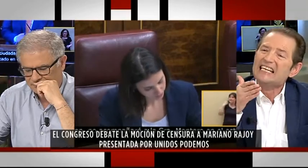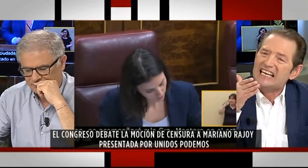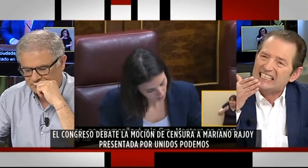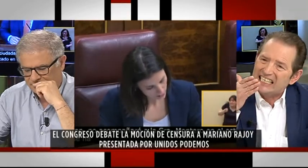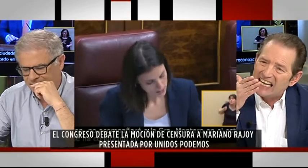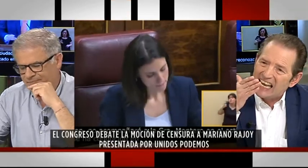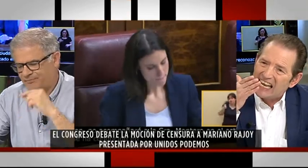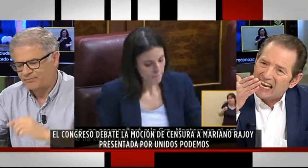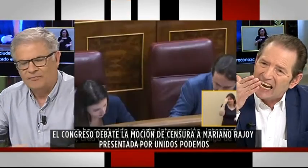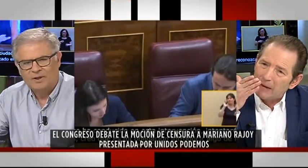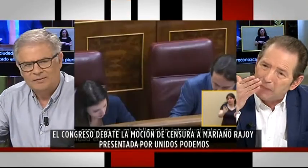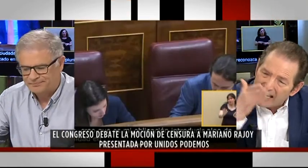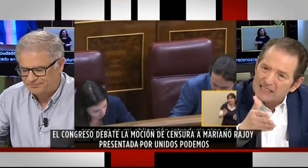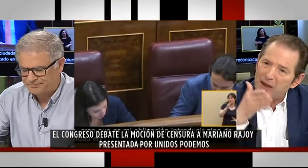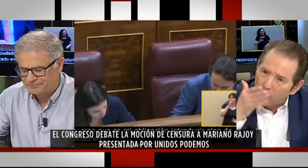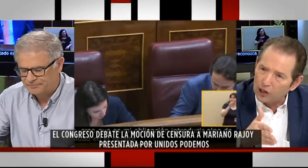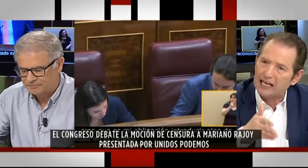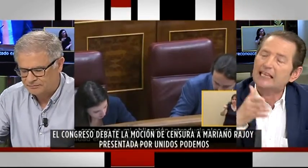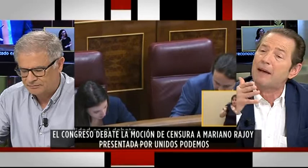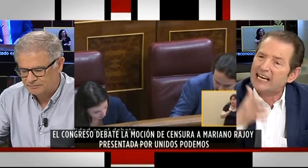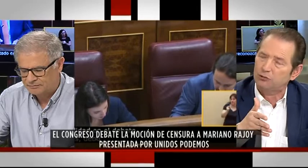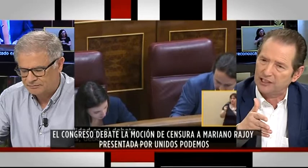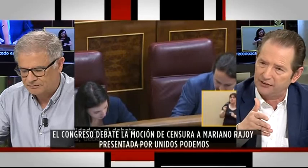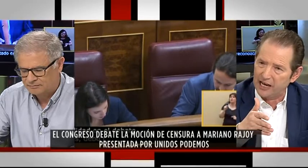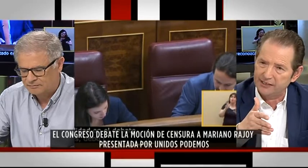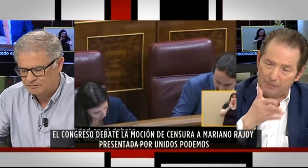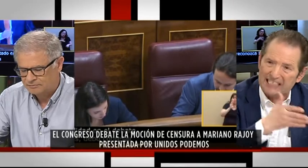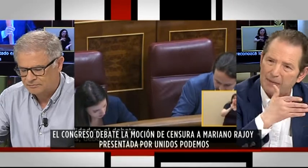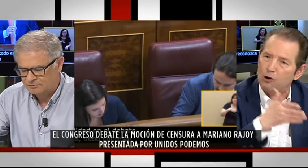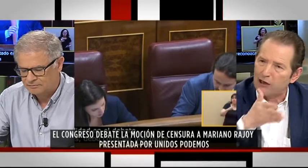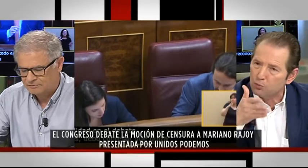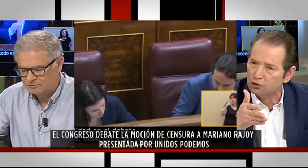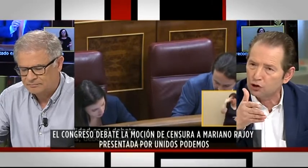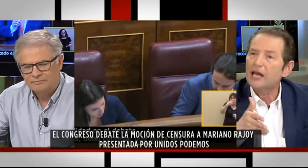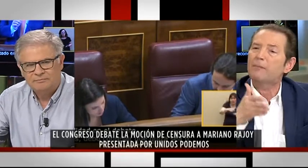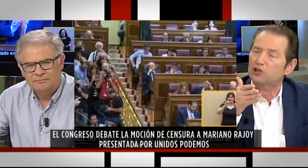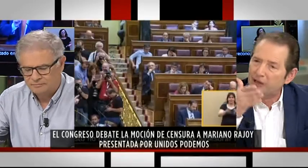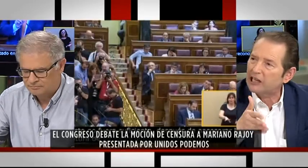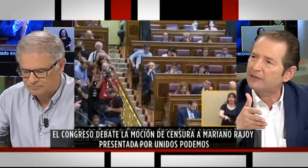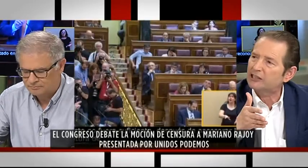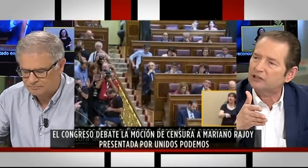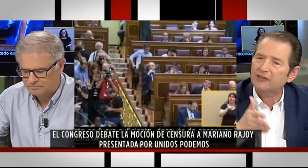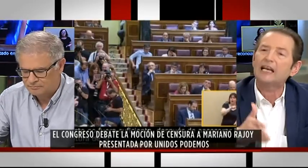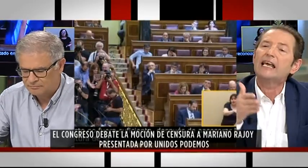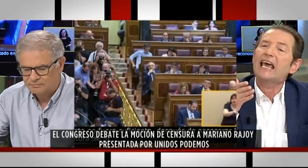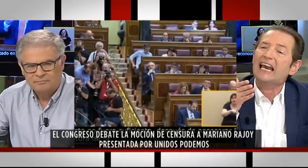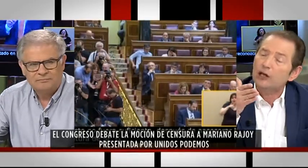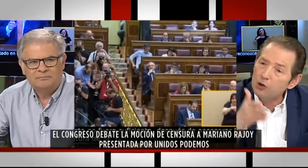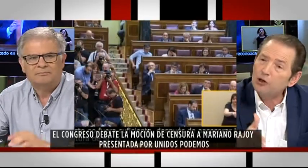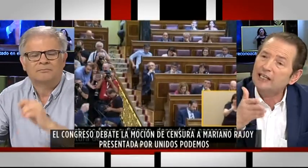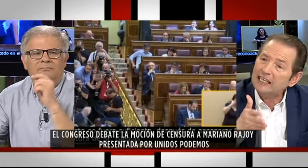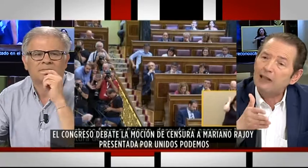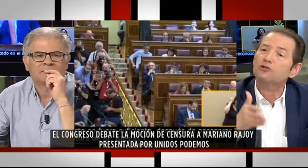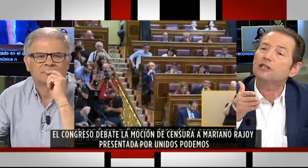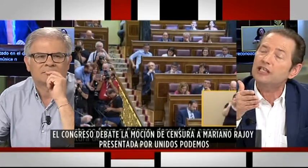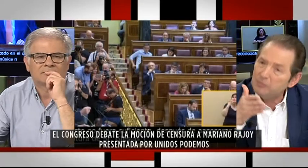si el país mejora de manera sustancial y el país ha mejorado mucho pero si mejoró de manera sustancial el número